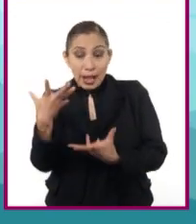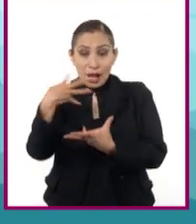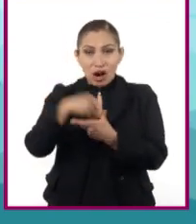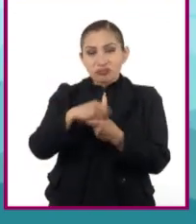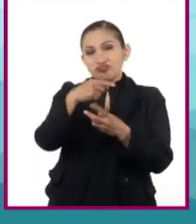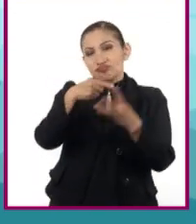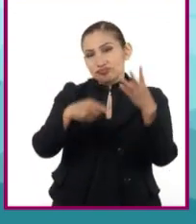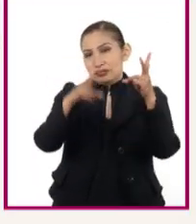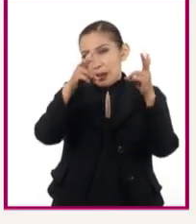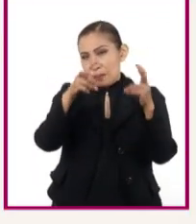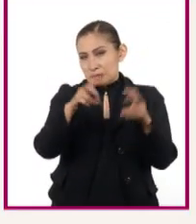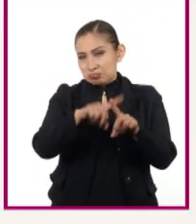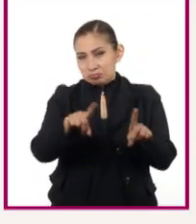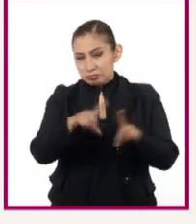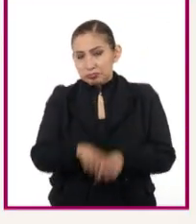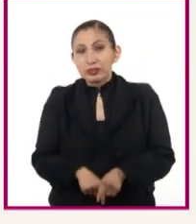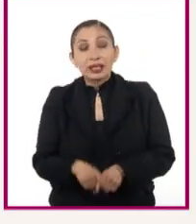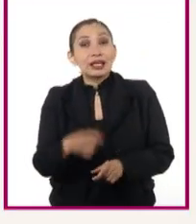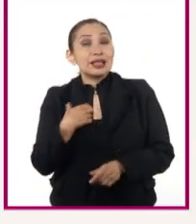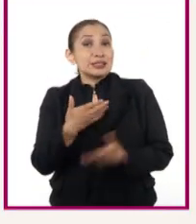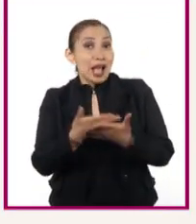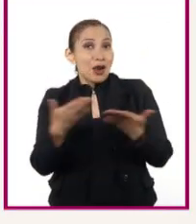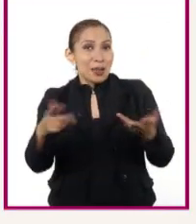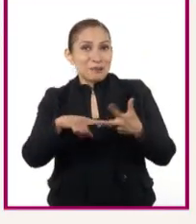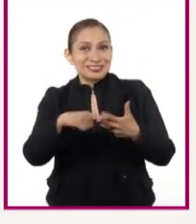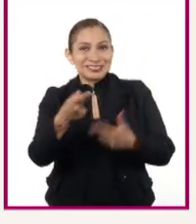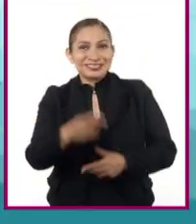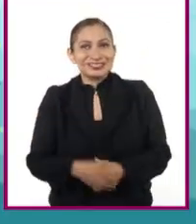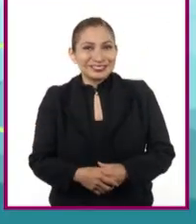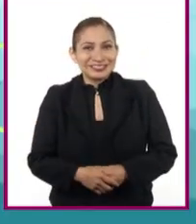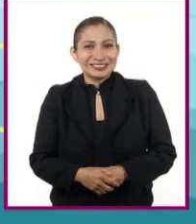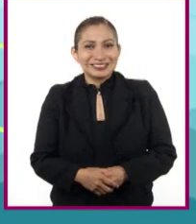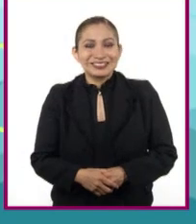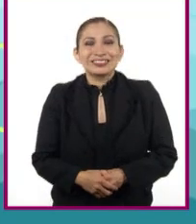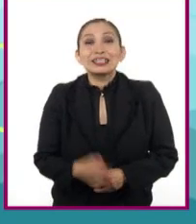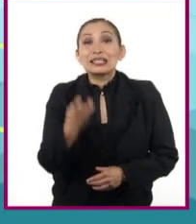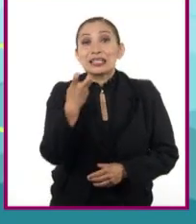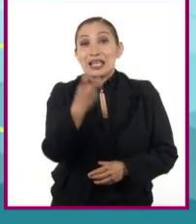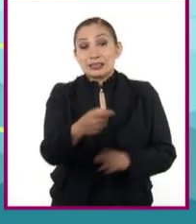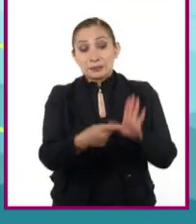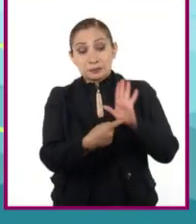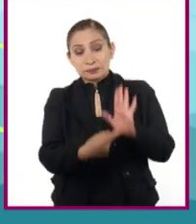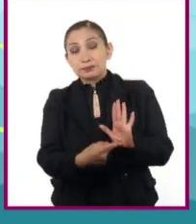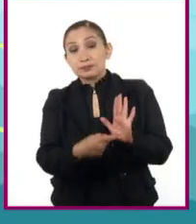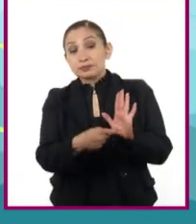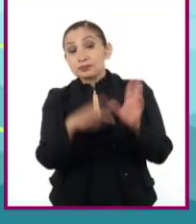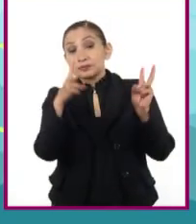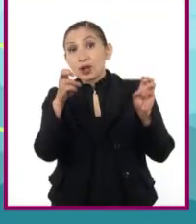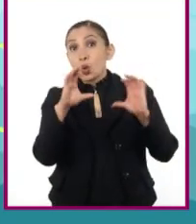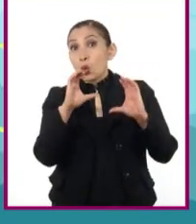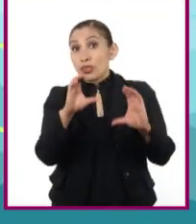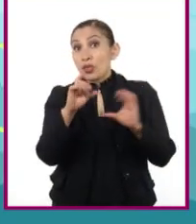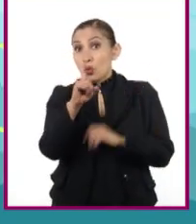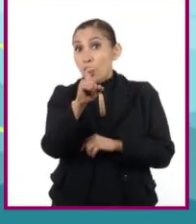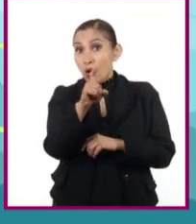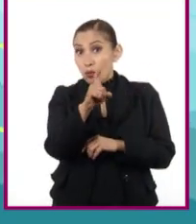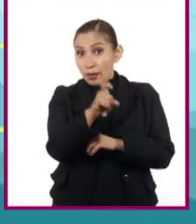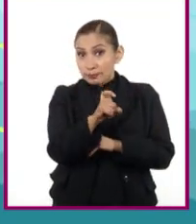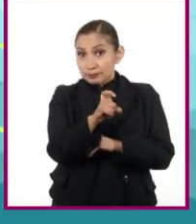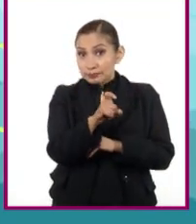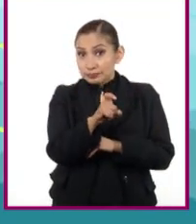inclusión, entre otros. Así que comencemos. Esta transmisión de Cuidado del